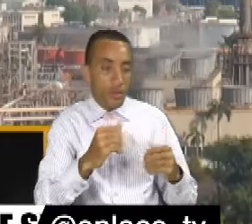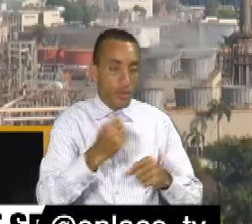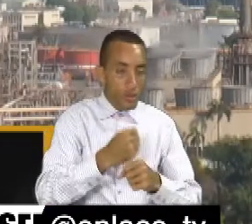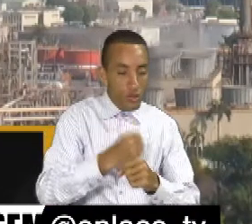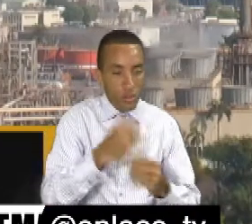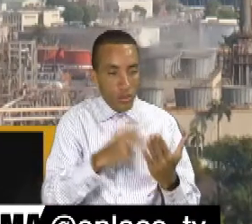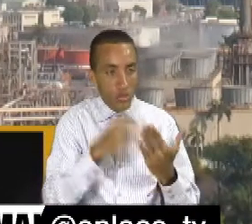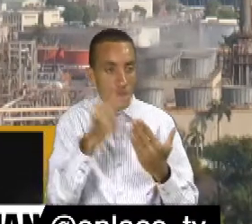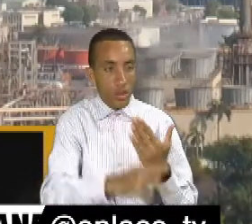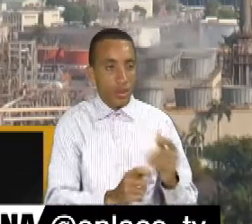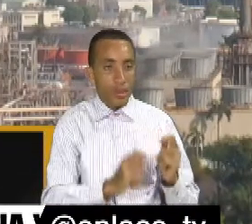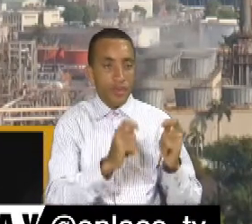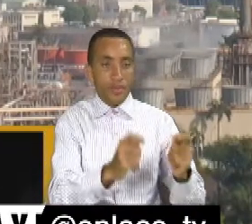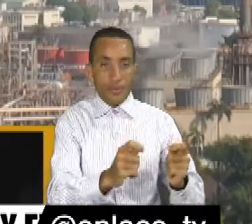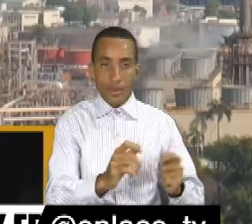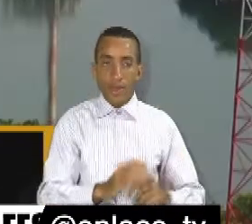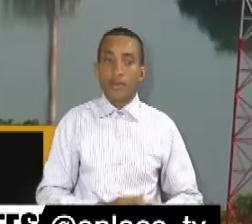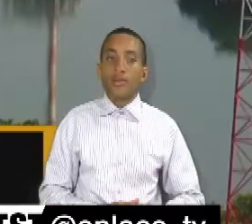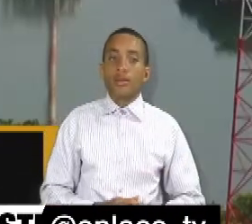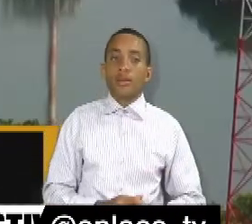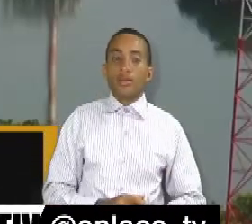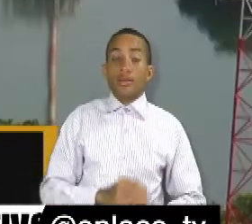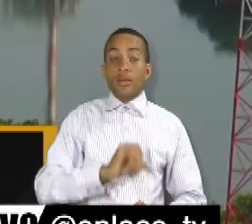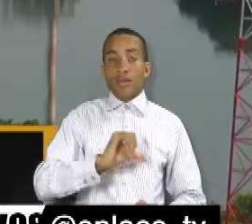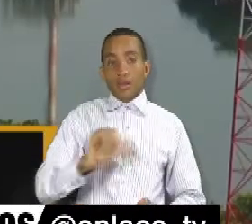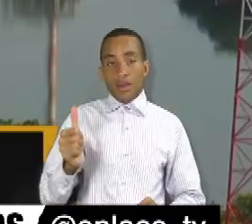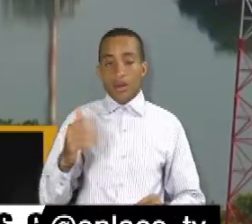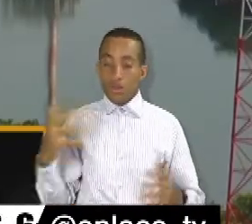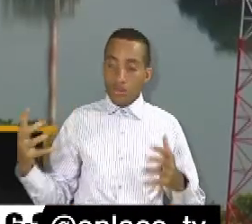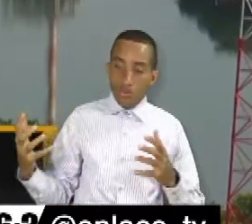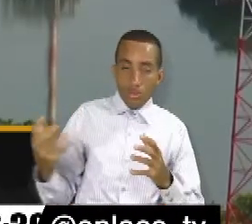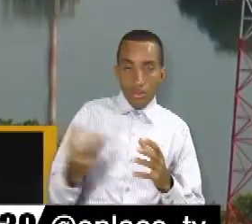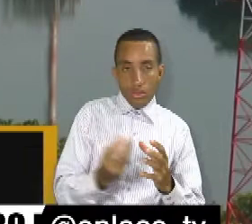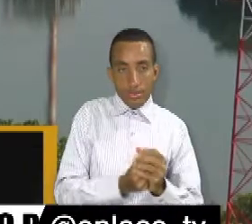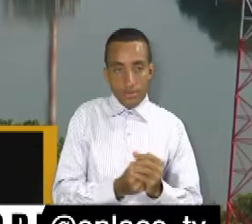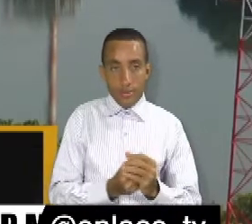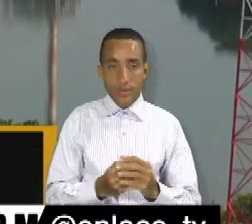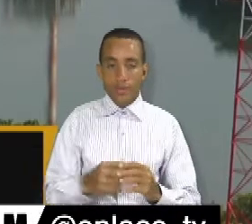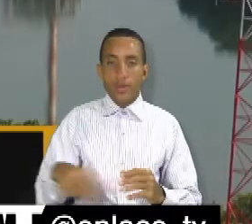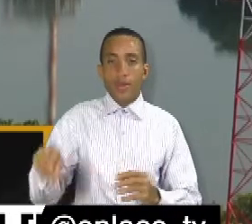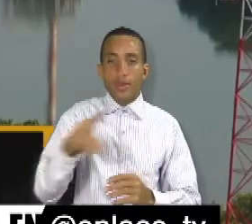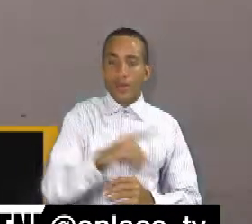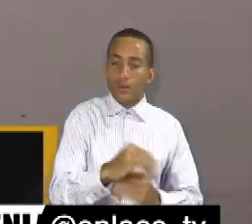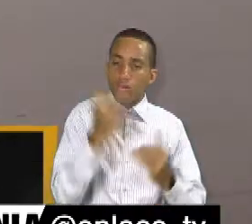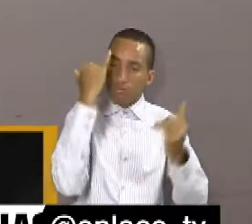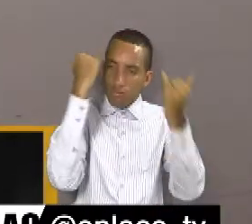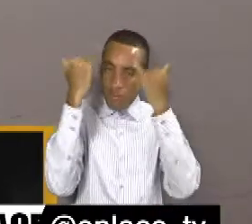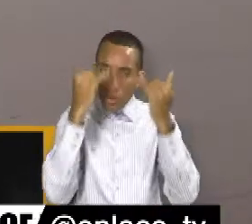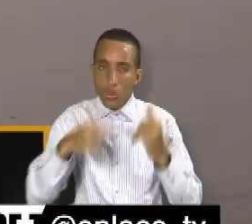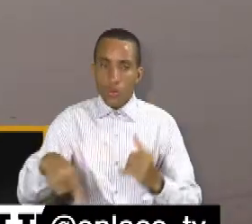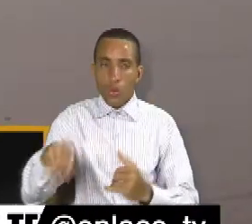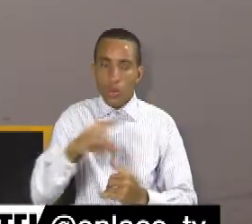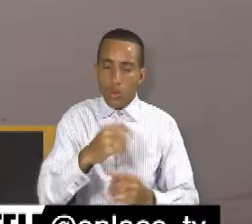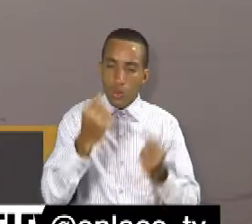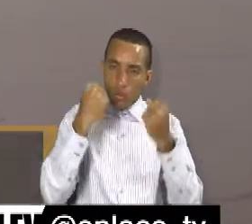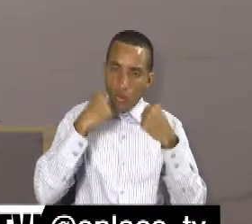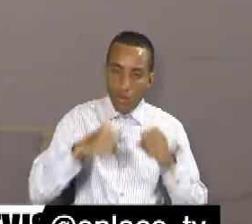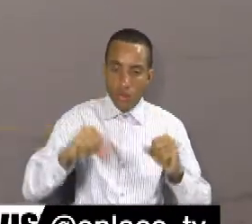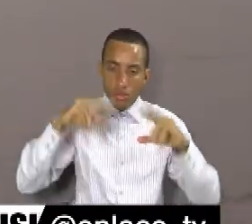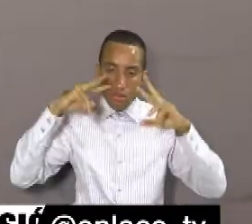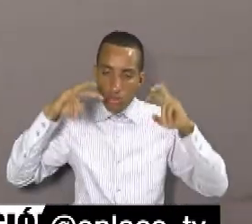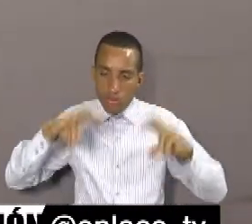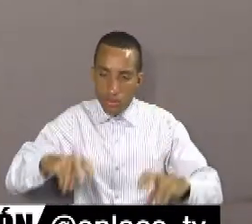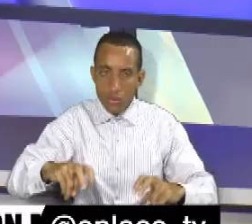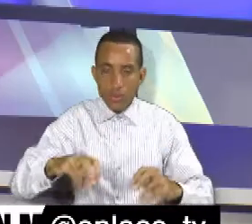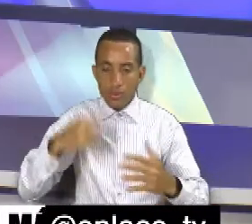Bolivariana ACIPET, Conciencias y Renata se vincularon con esta iniciativa que evaluará el nivel de innovación, aplicabilidad y esfuerzo investigativo, entre